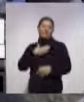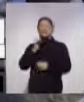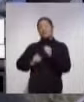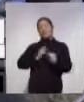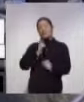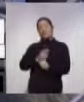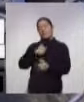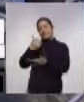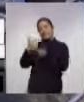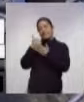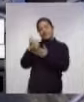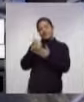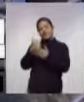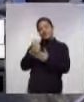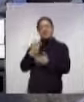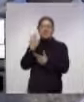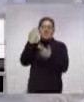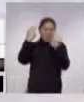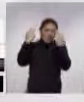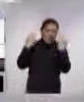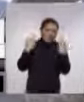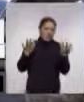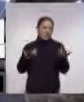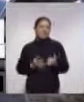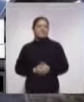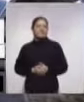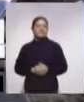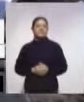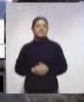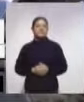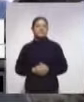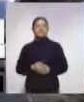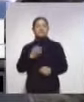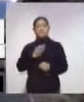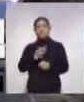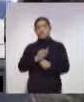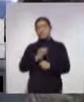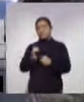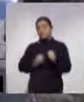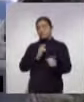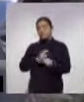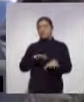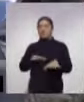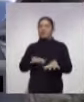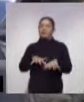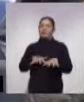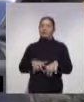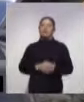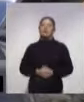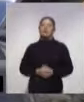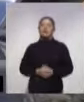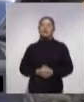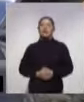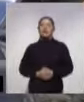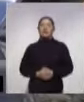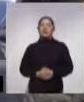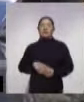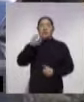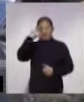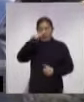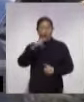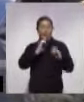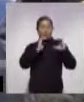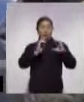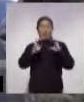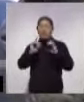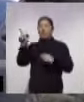¿no?, de despuntarnos el pelo. Pues ahorita es una oportunidad bien grande, más que nada para prevenir, como